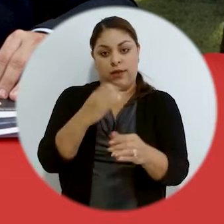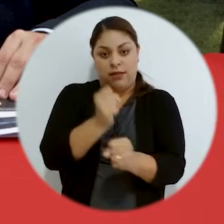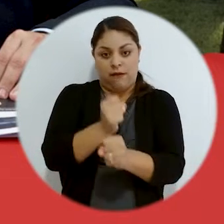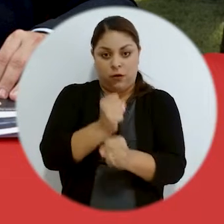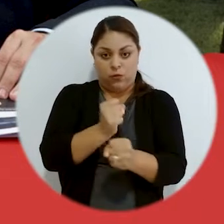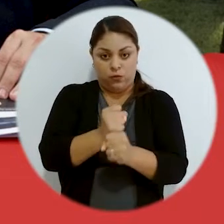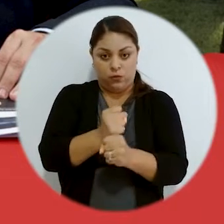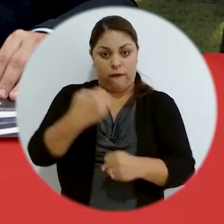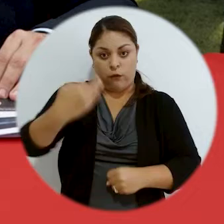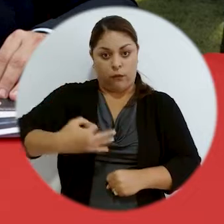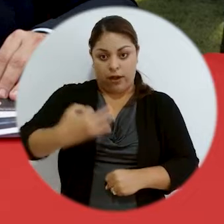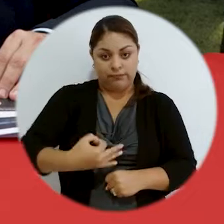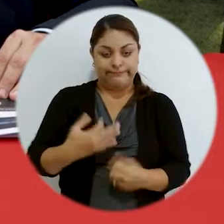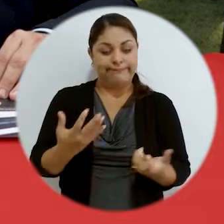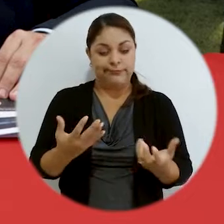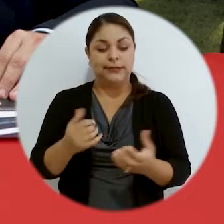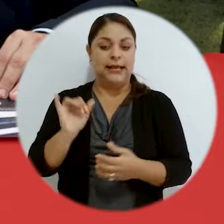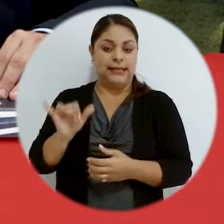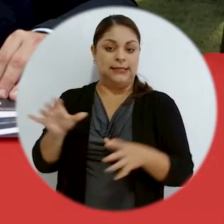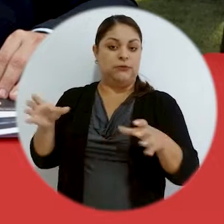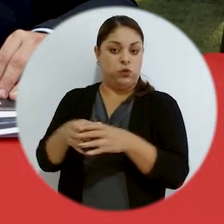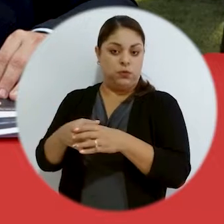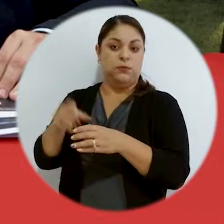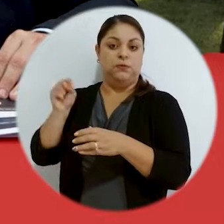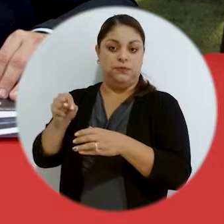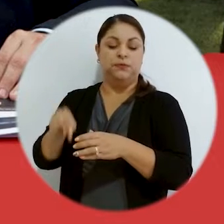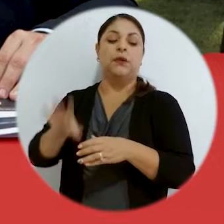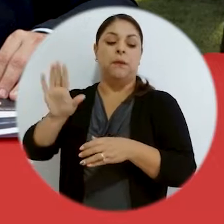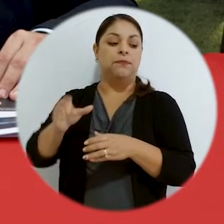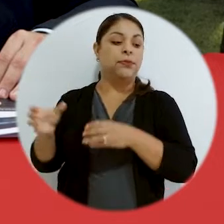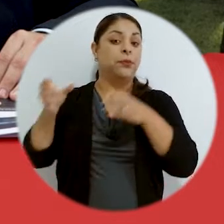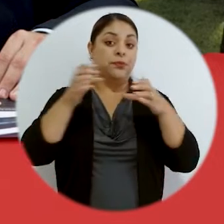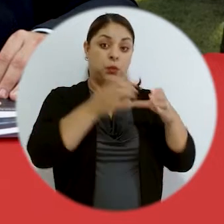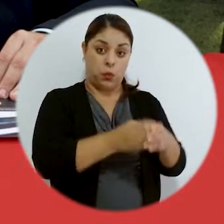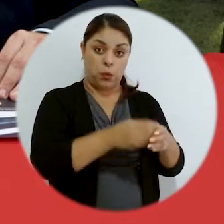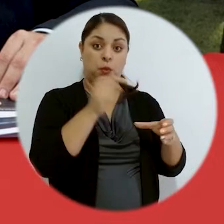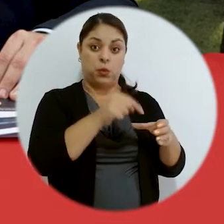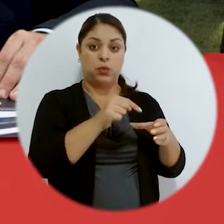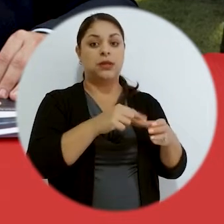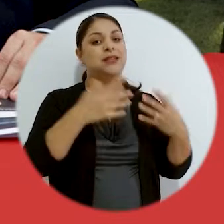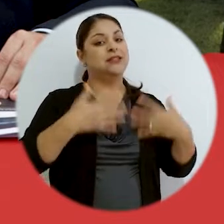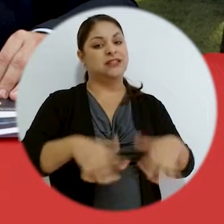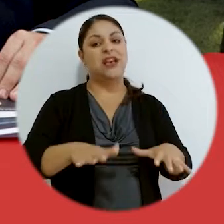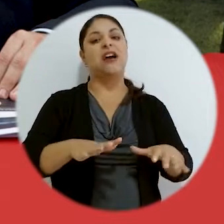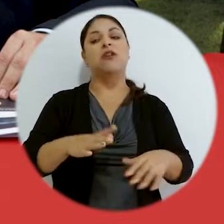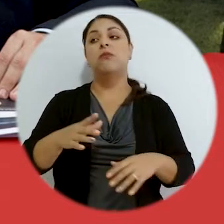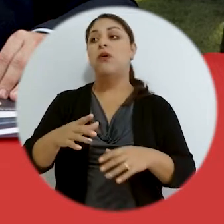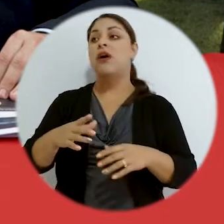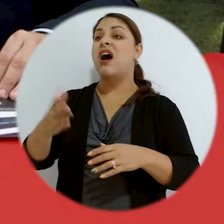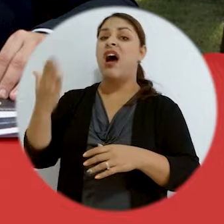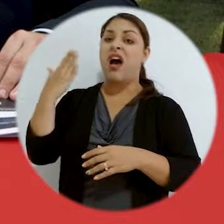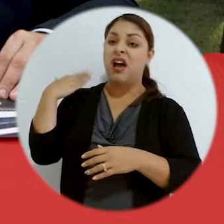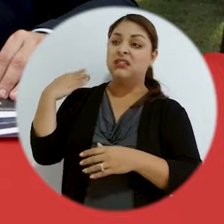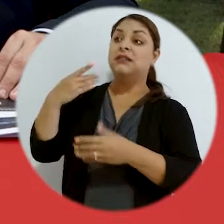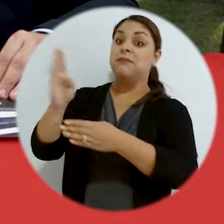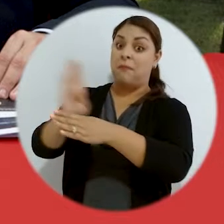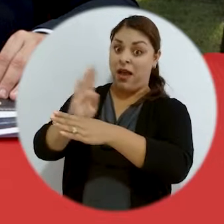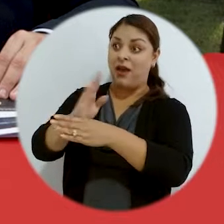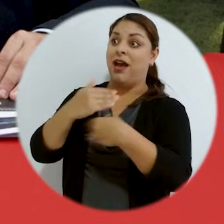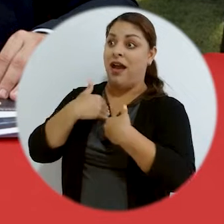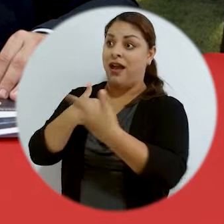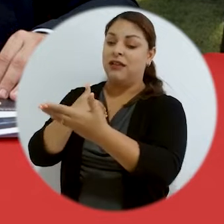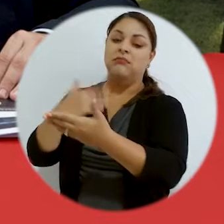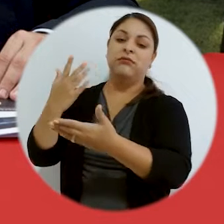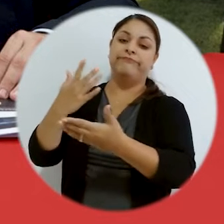de ingreso, razones socioeconómicas. Pero hay otro segmento que es el que ya quedó manchado.